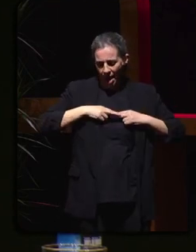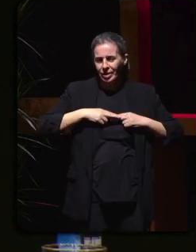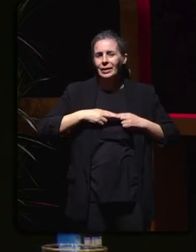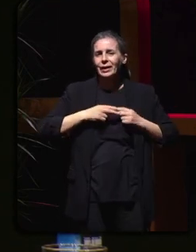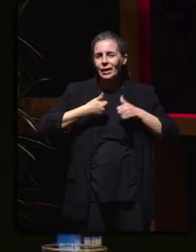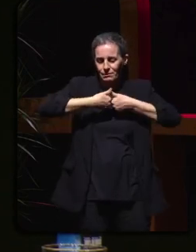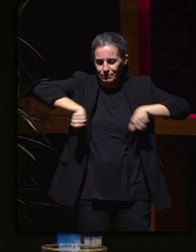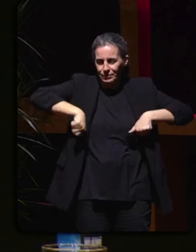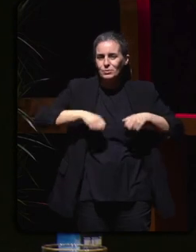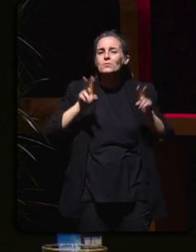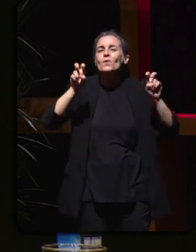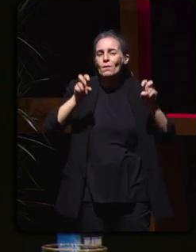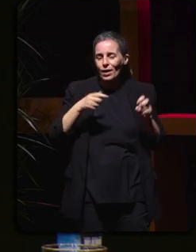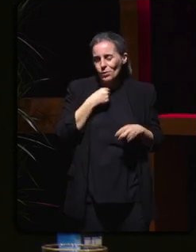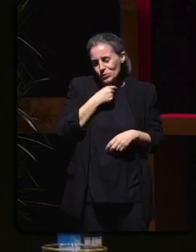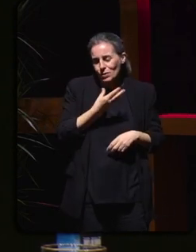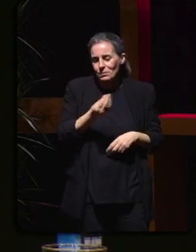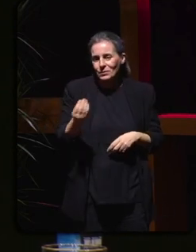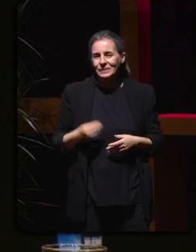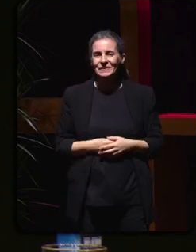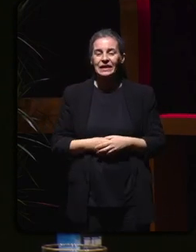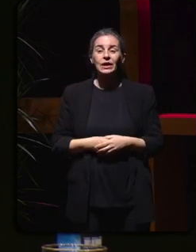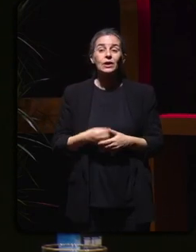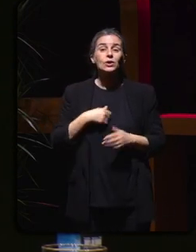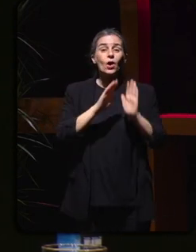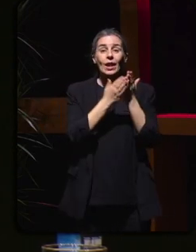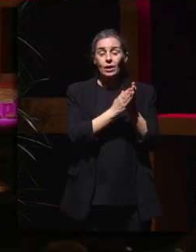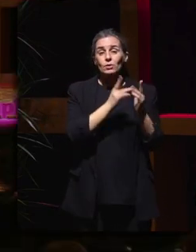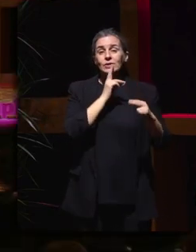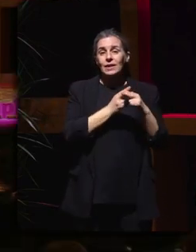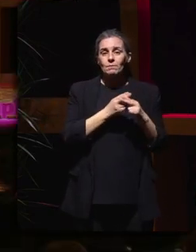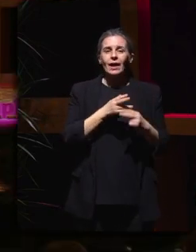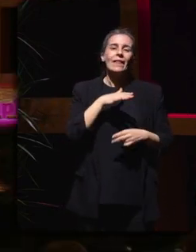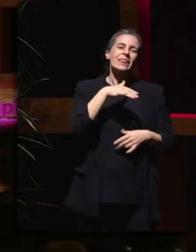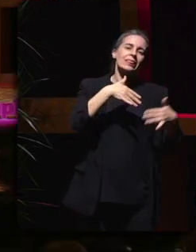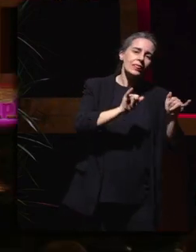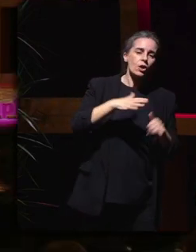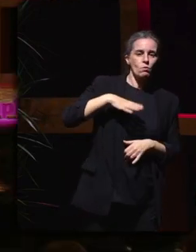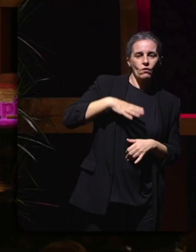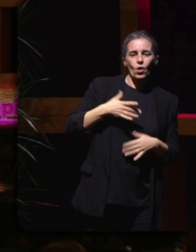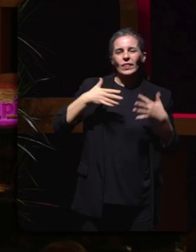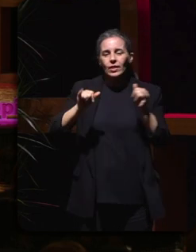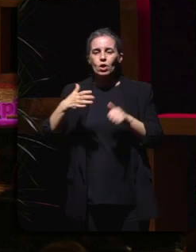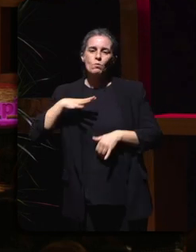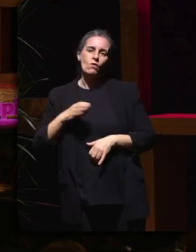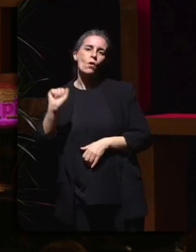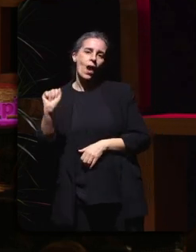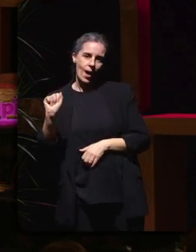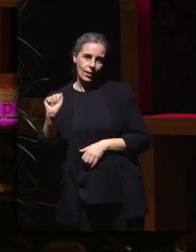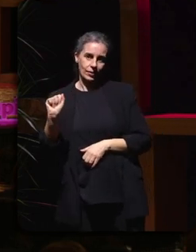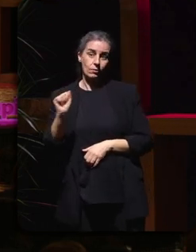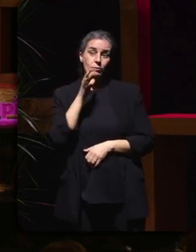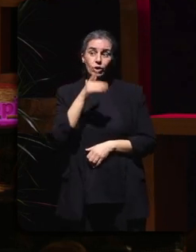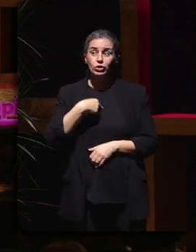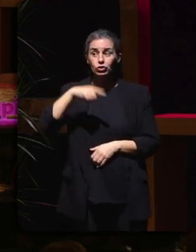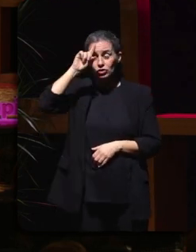y en este caso que me gustan un montón mi libro se llama ni por favor ni por favor a mi primer libro se llamó ni por favor ni por favor Ah porque